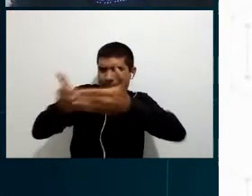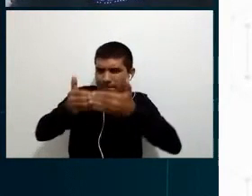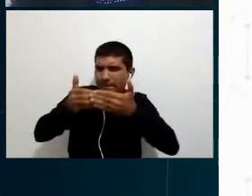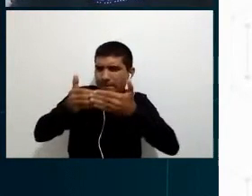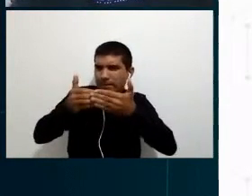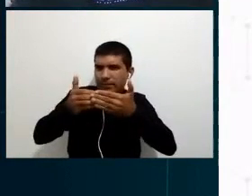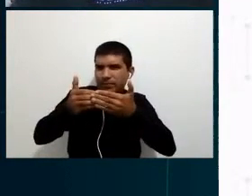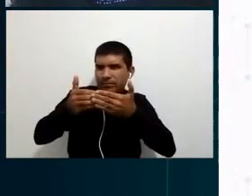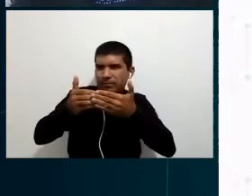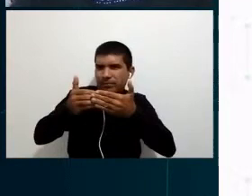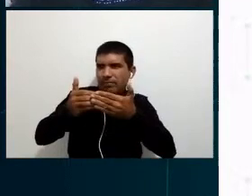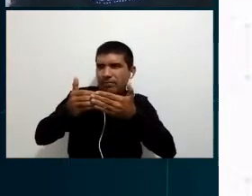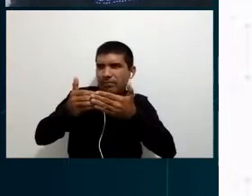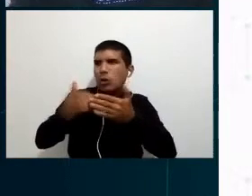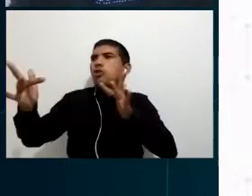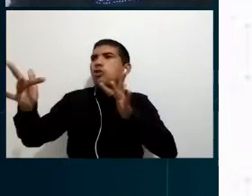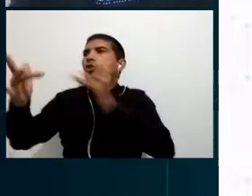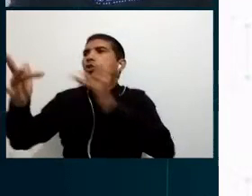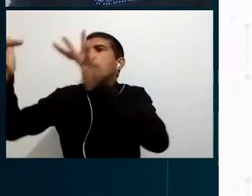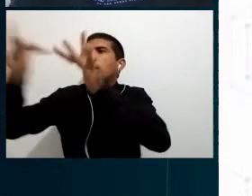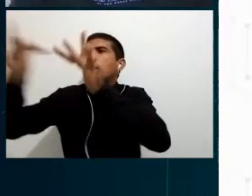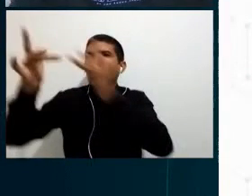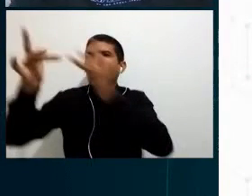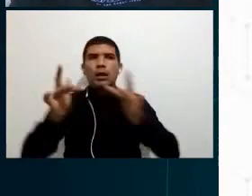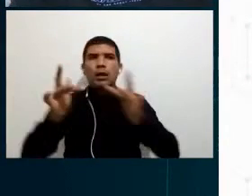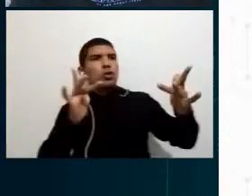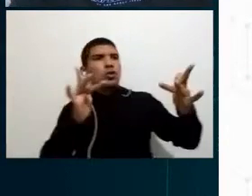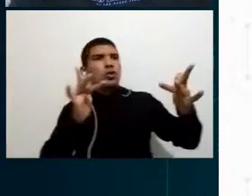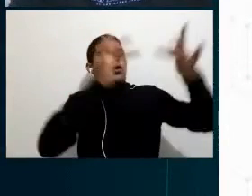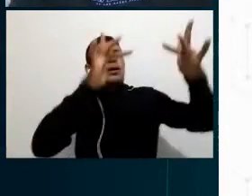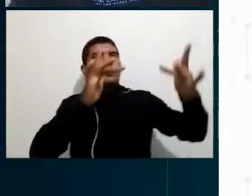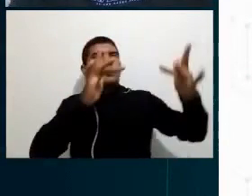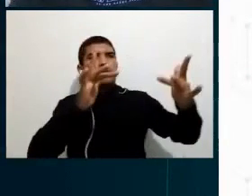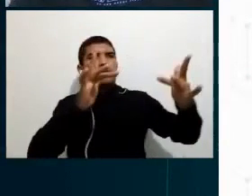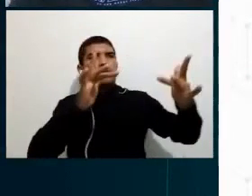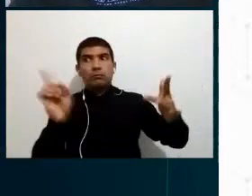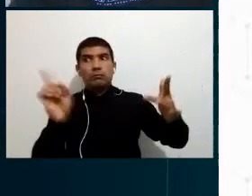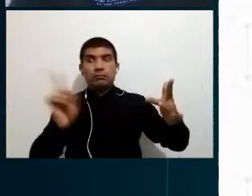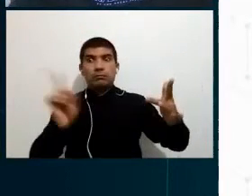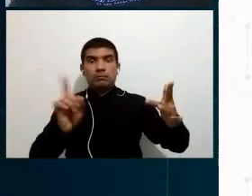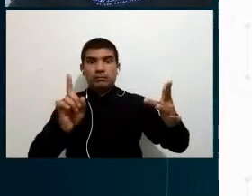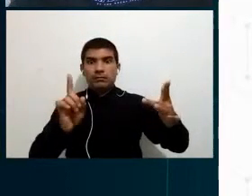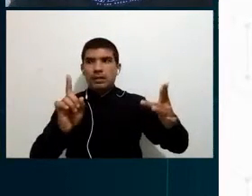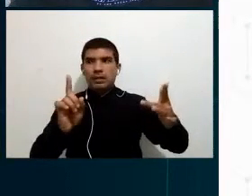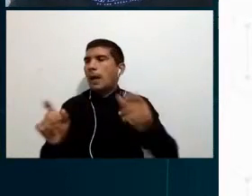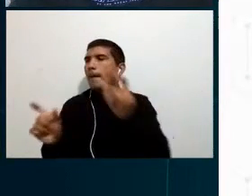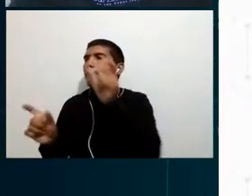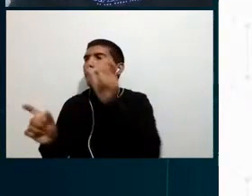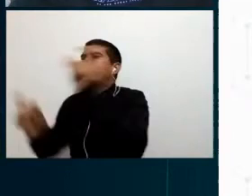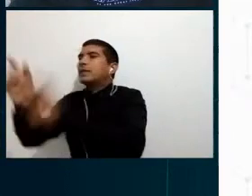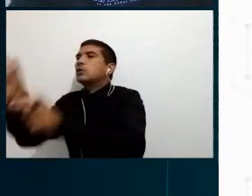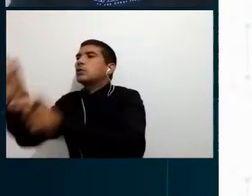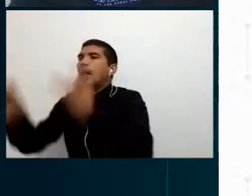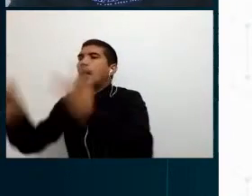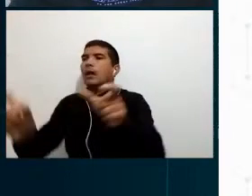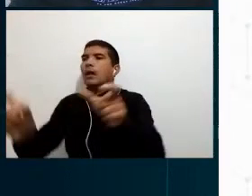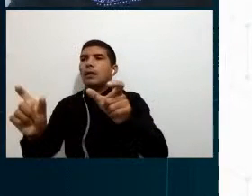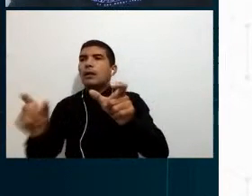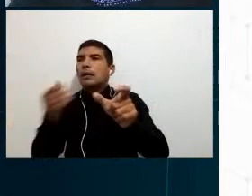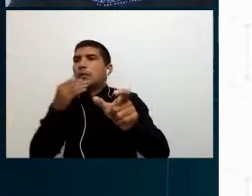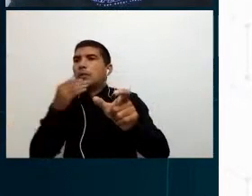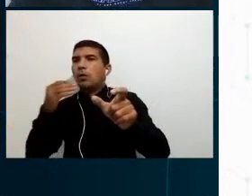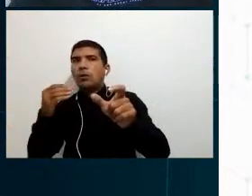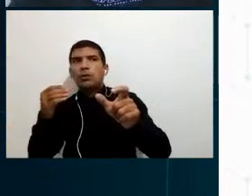entre las personas que los operan para que sean distancias de seguridad, y que no se presente ningún arco